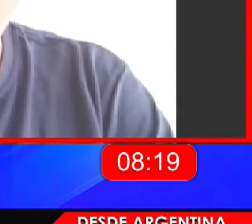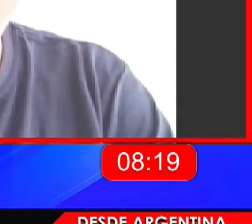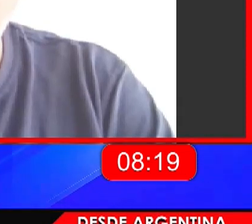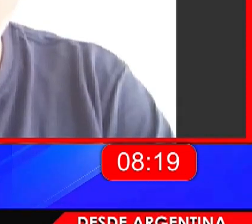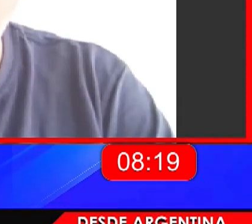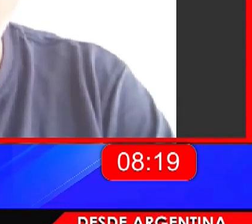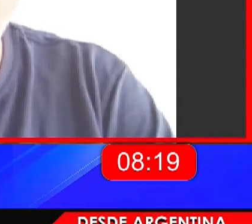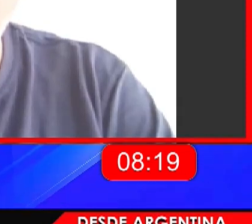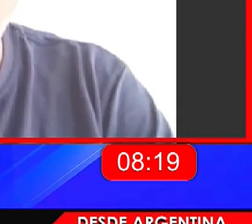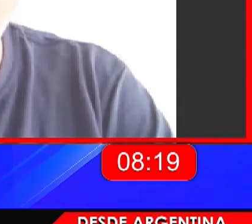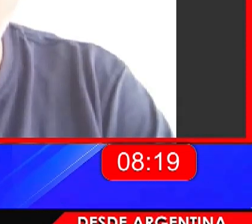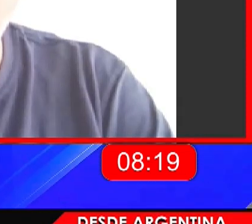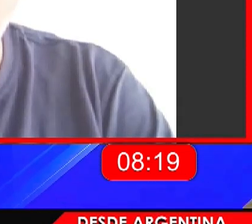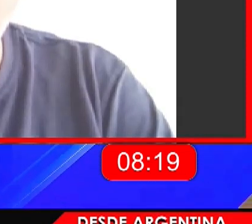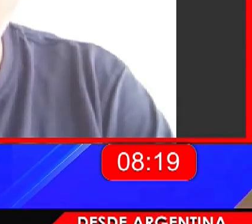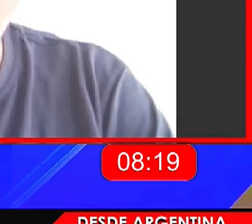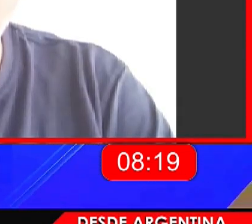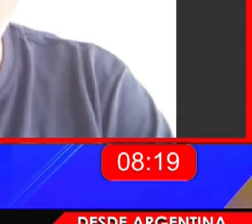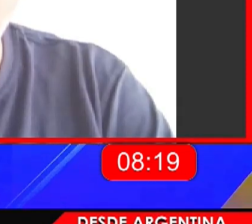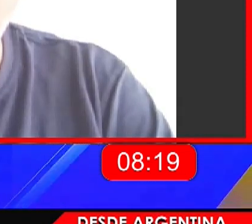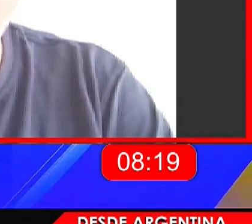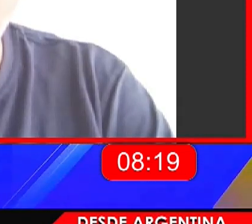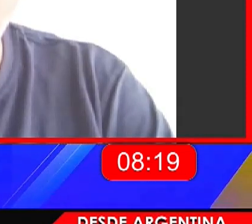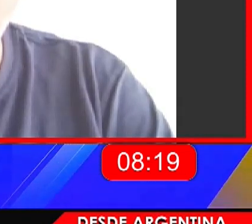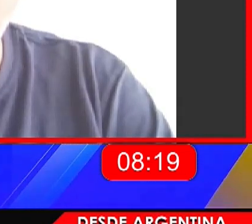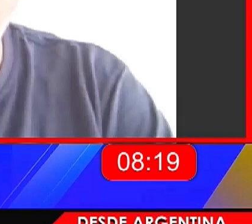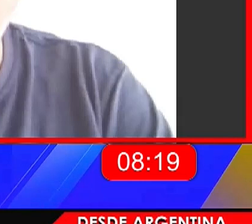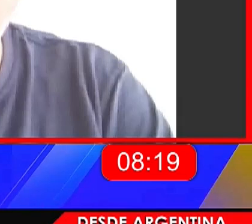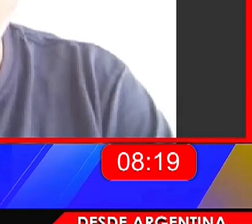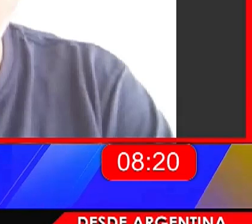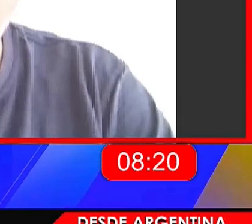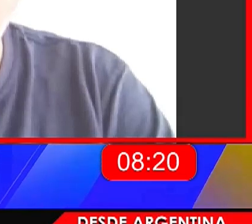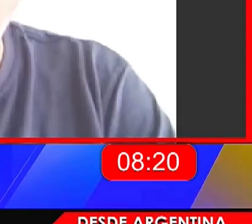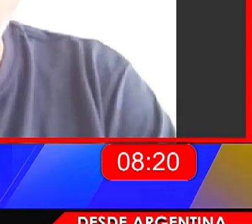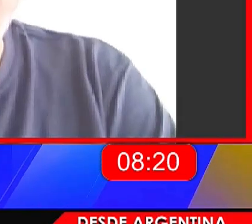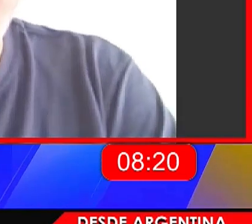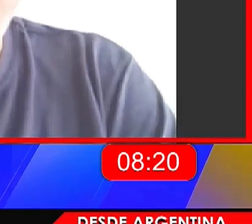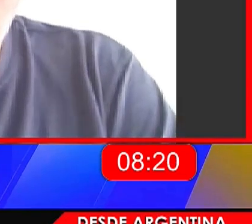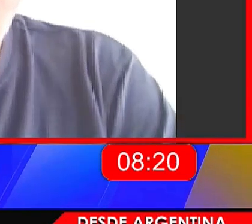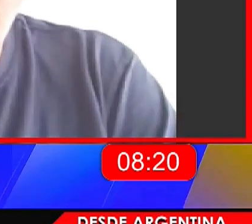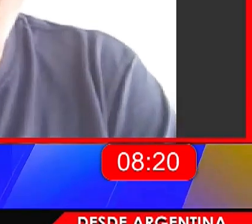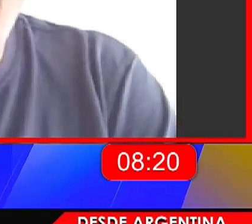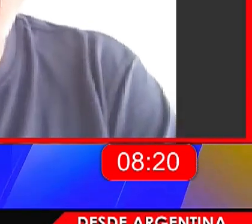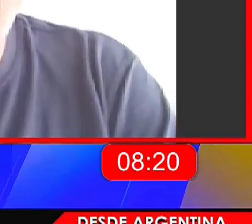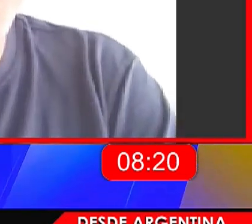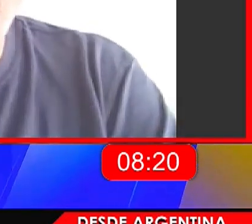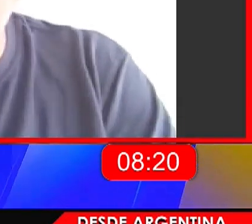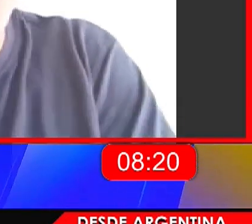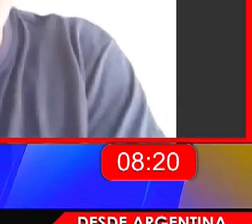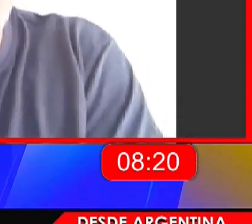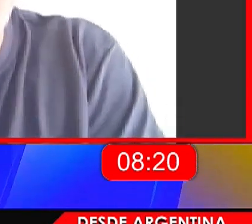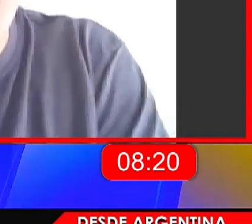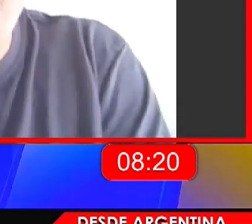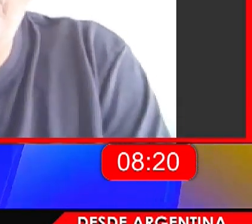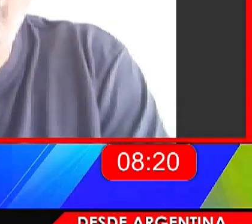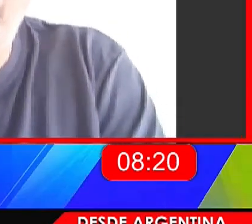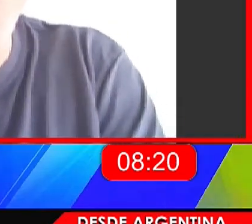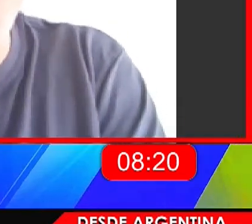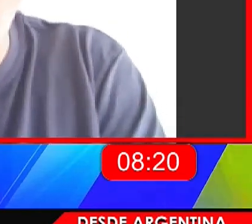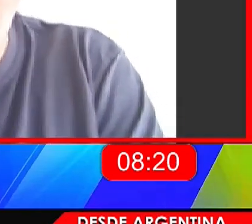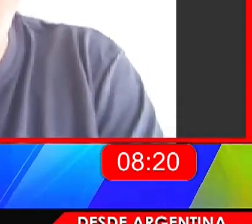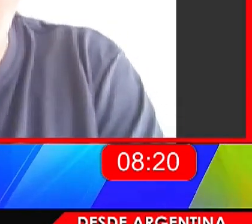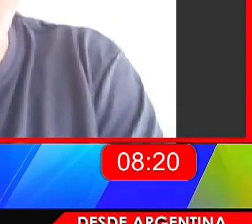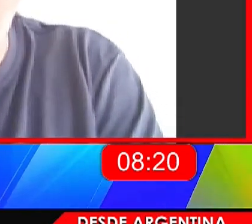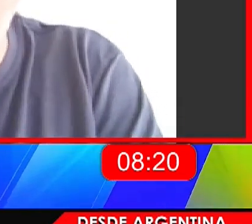de la presidencia, ¿cómo lo ha tomado la República de la Argentina al respecto? A ver, no es un problema, ¿no?